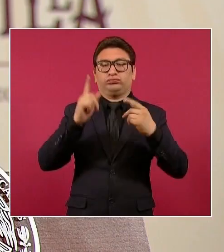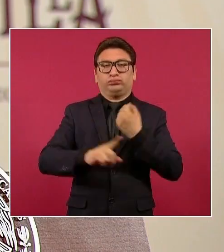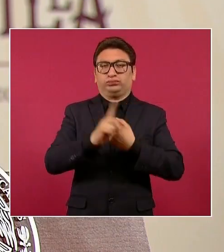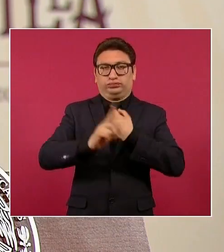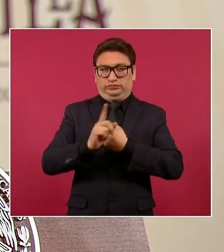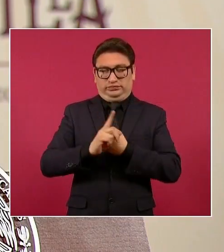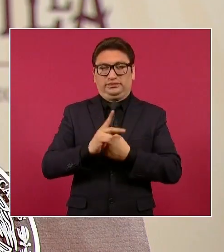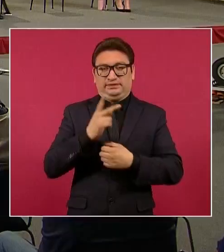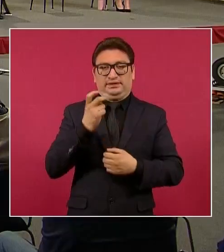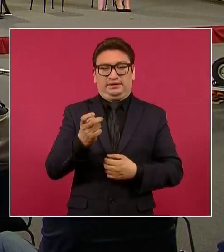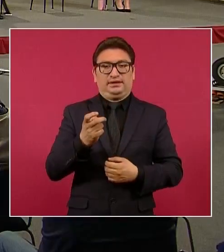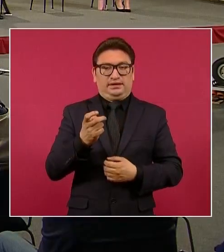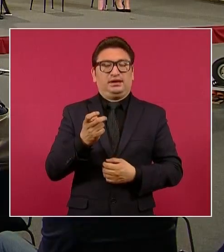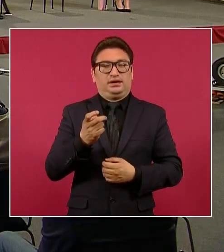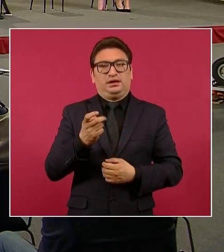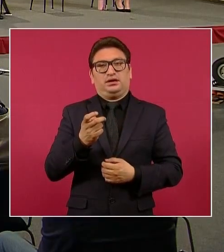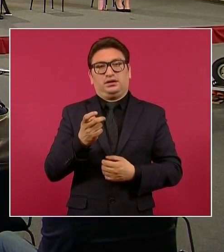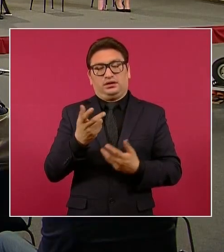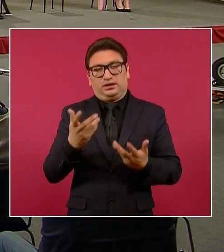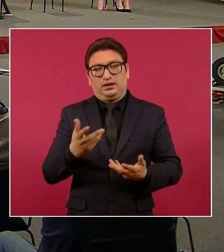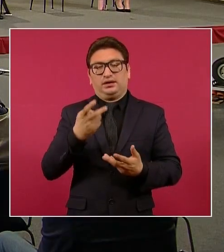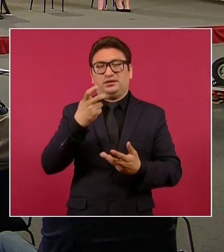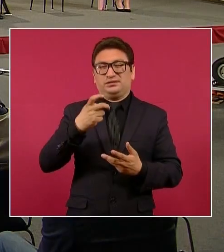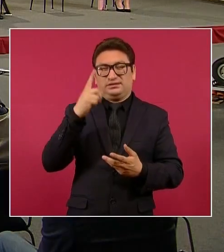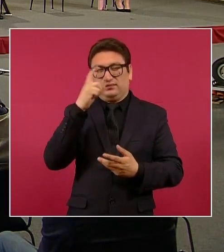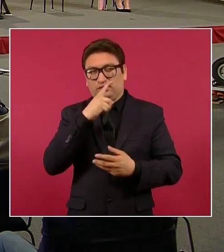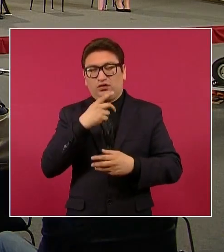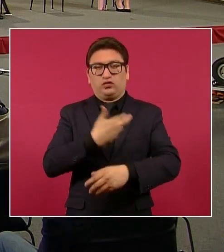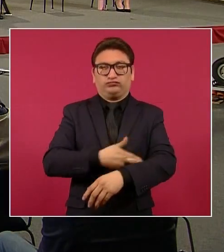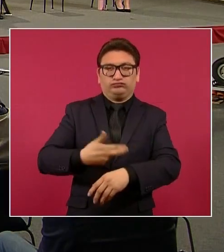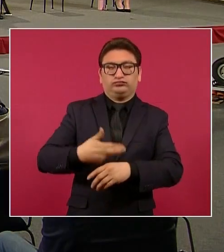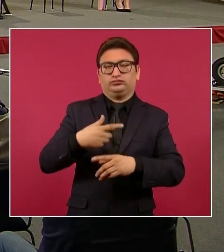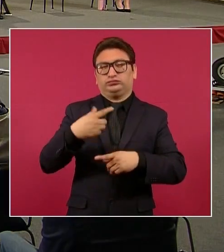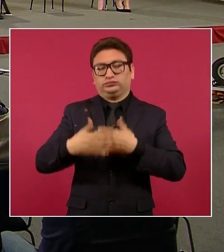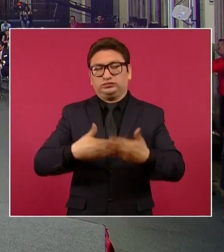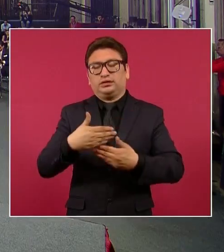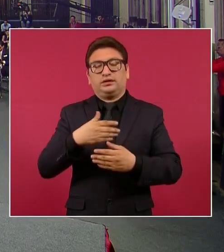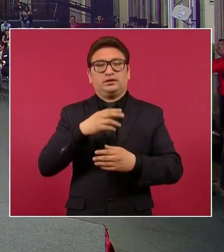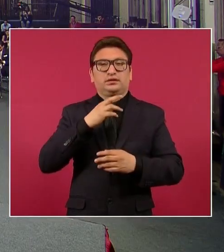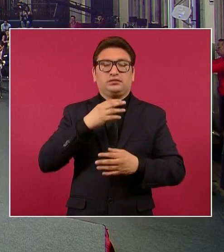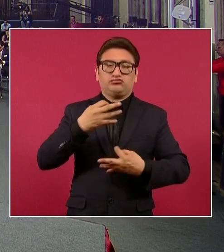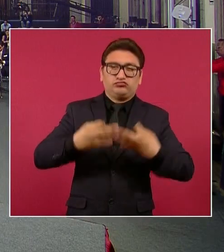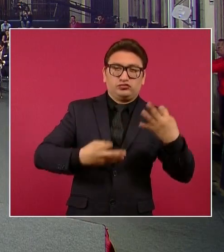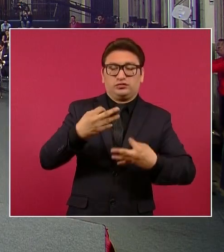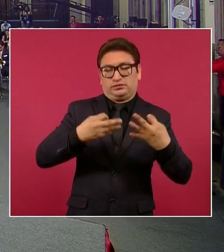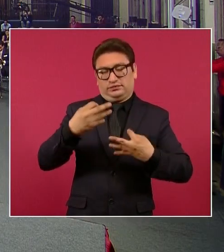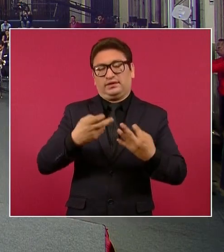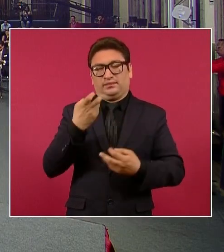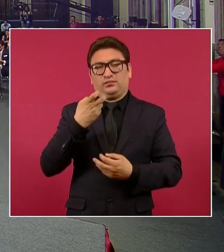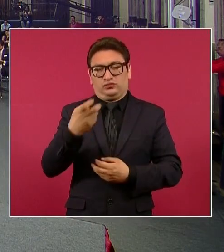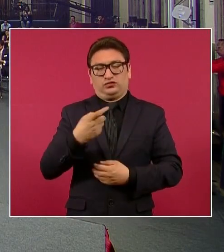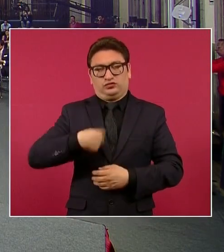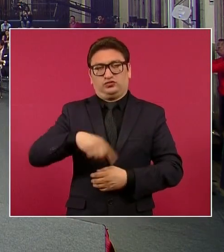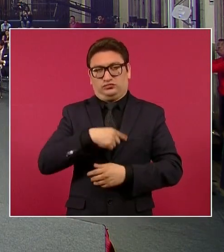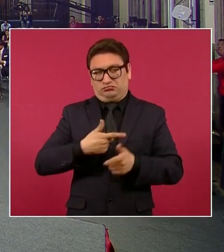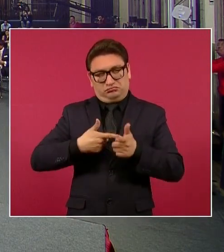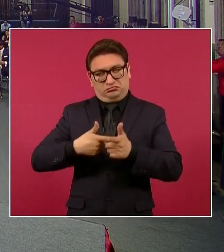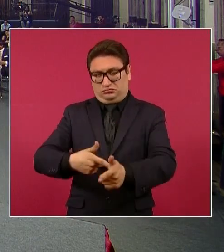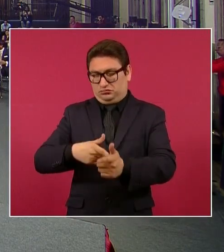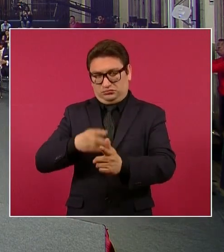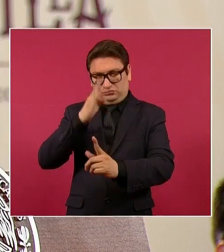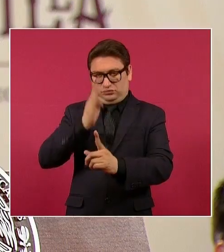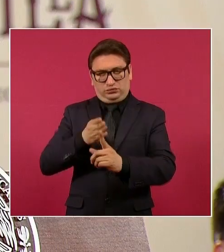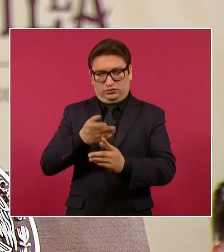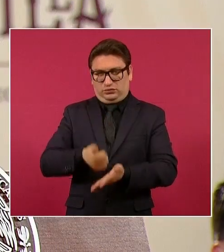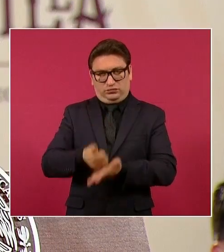inmobiliario. Entonces, ahí, bueno, hay una serie de cuestiones que resolver jurídicas, pero bueno, estamos con la firme intención de